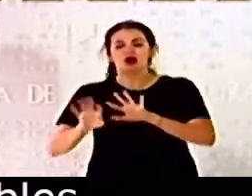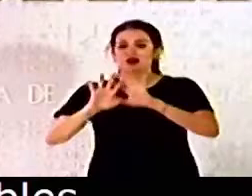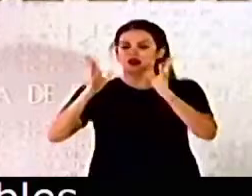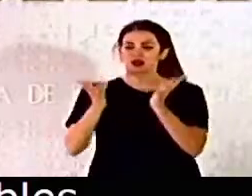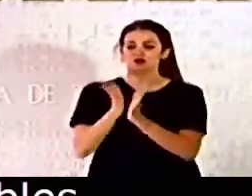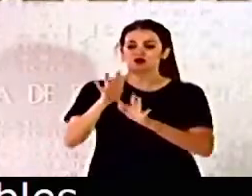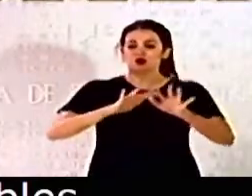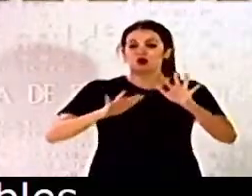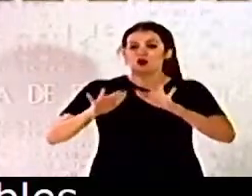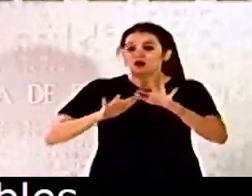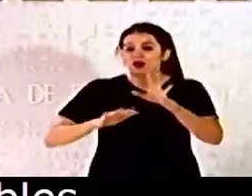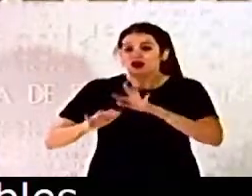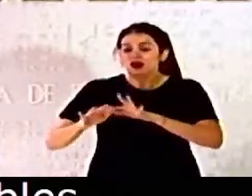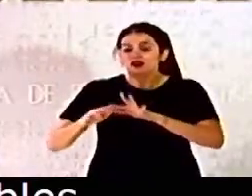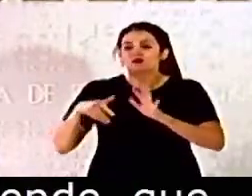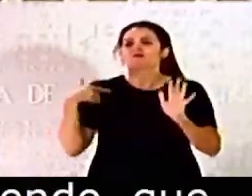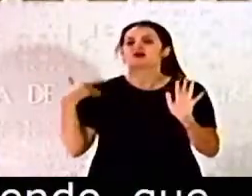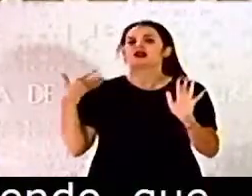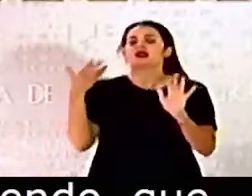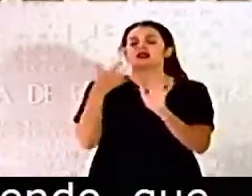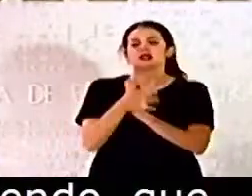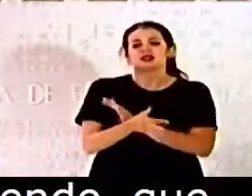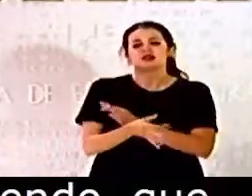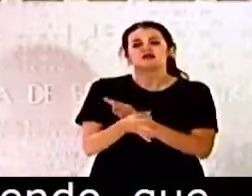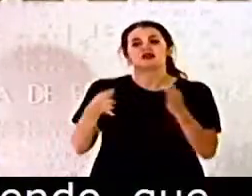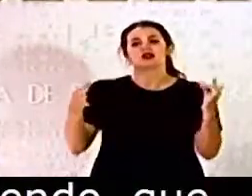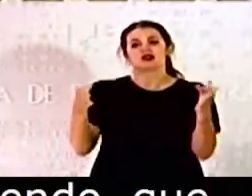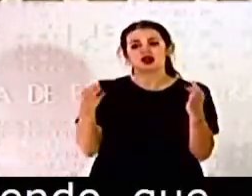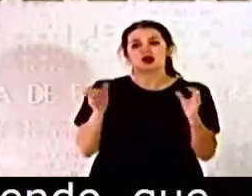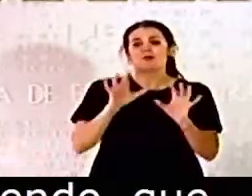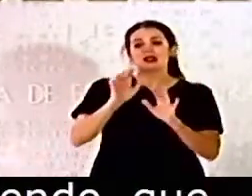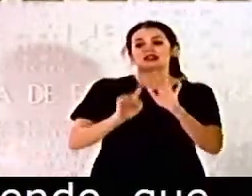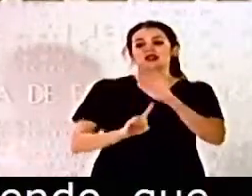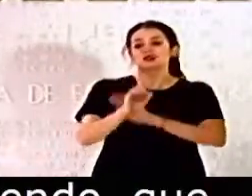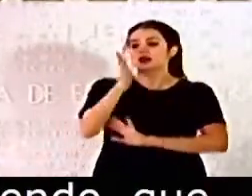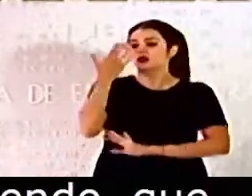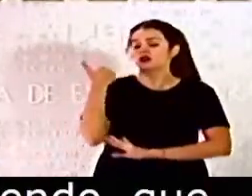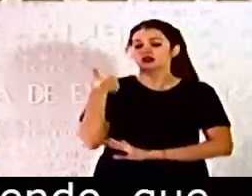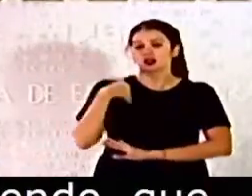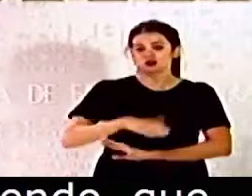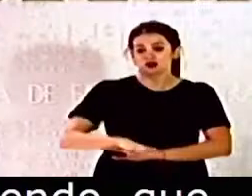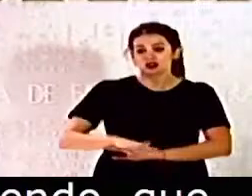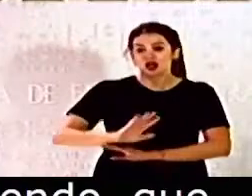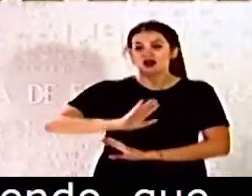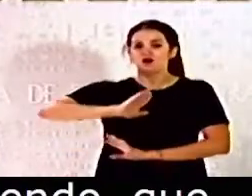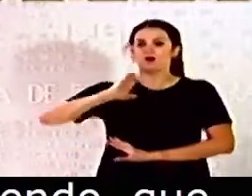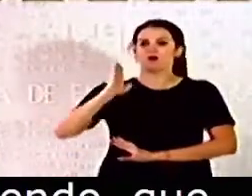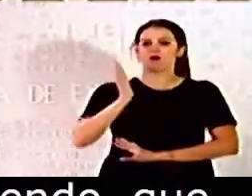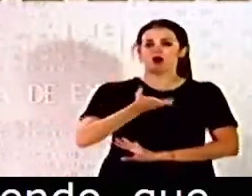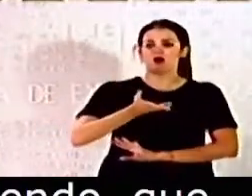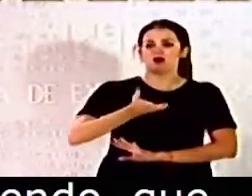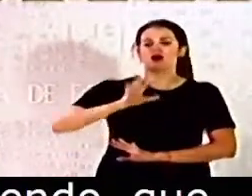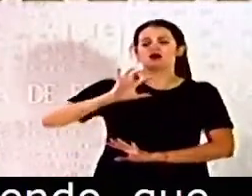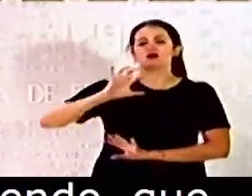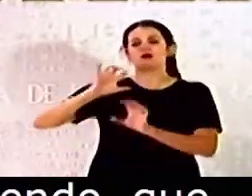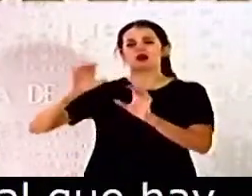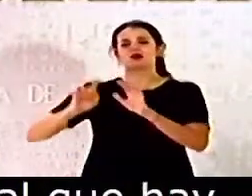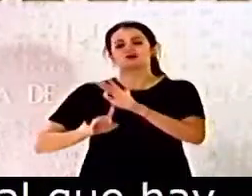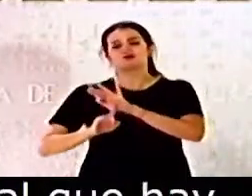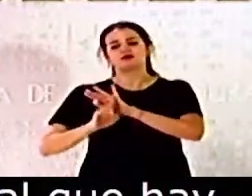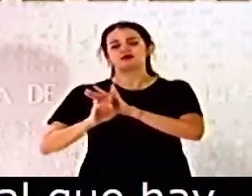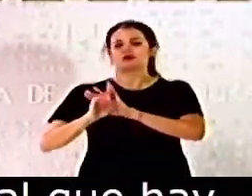acabarían repercutiendo sobre la salud de países desarrollados y países menos desarrollados. Por lo